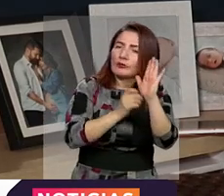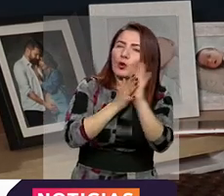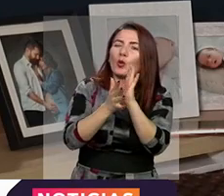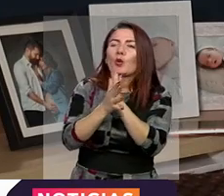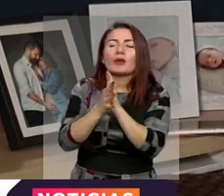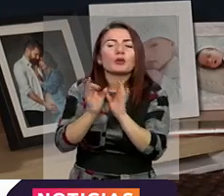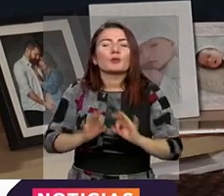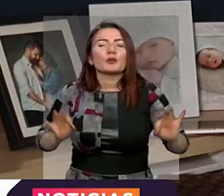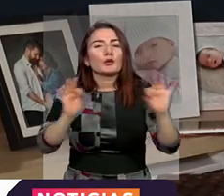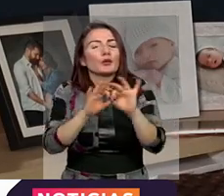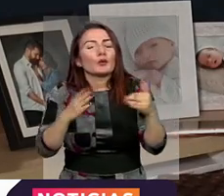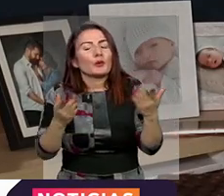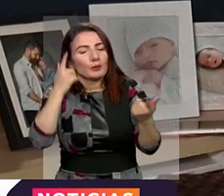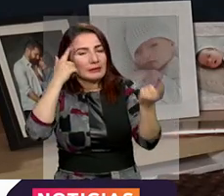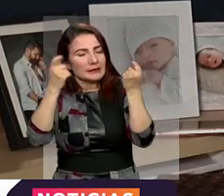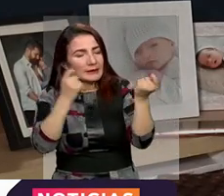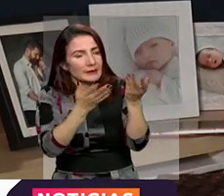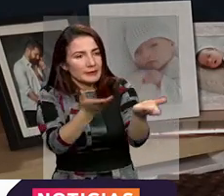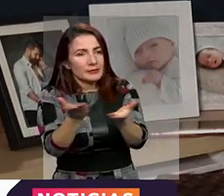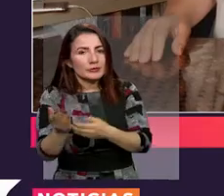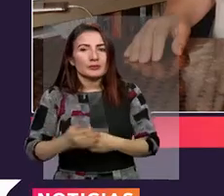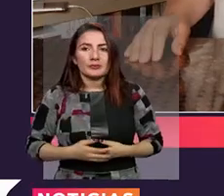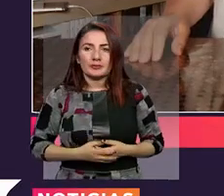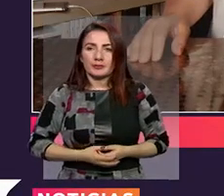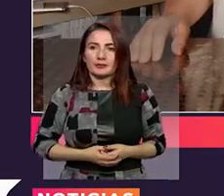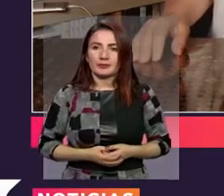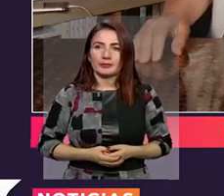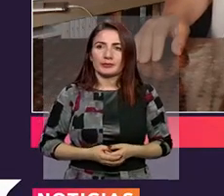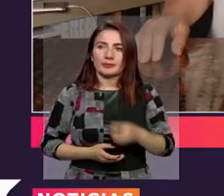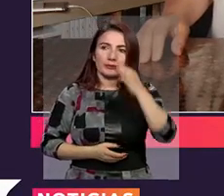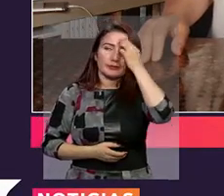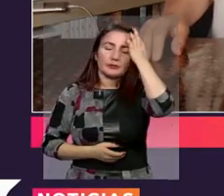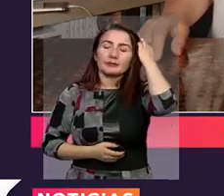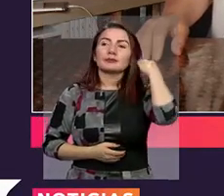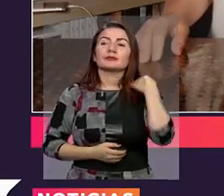¿qué importancia tiene esta estrategia? Adelante.